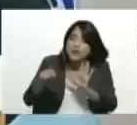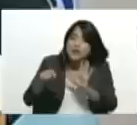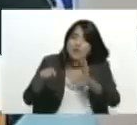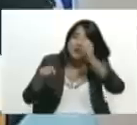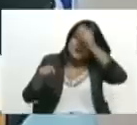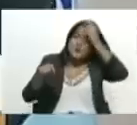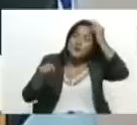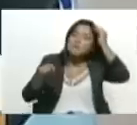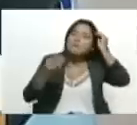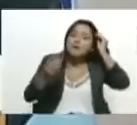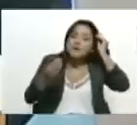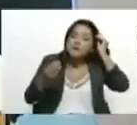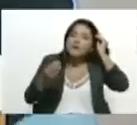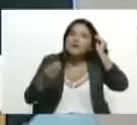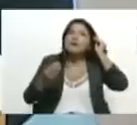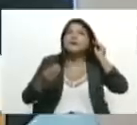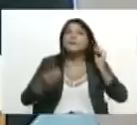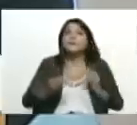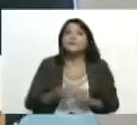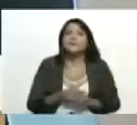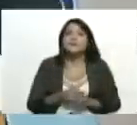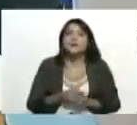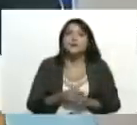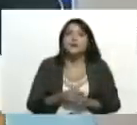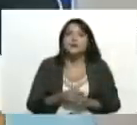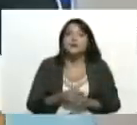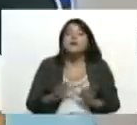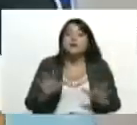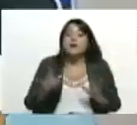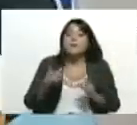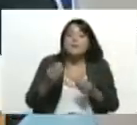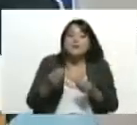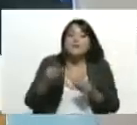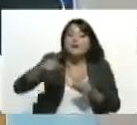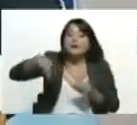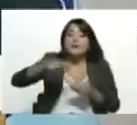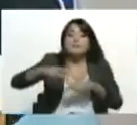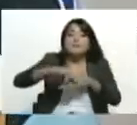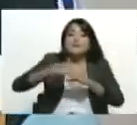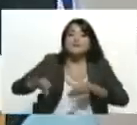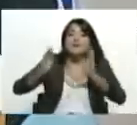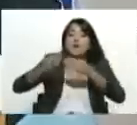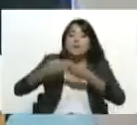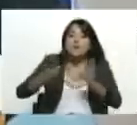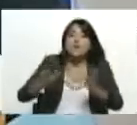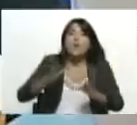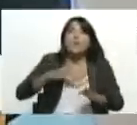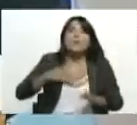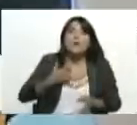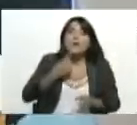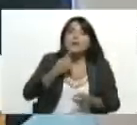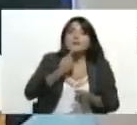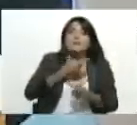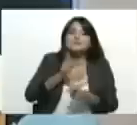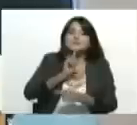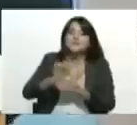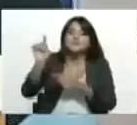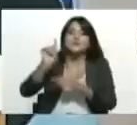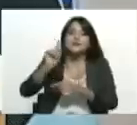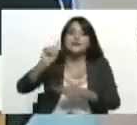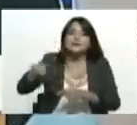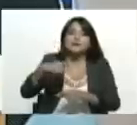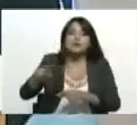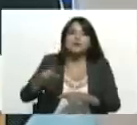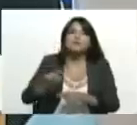que en este caso como consecuencia de ello el Ministerio Público impute efectivamente ya hago